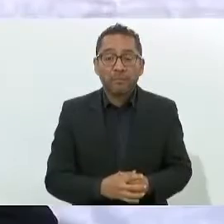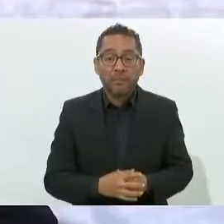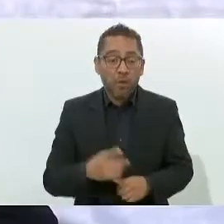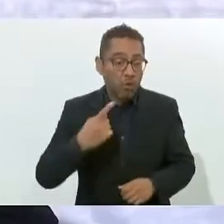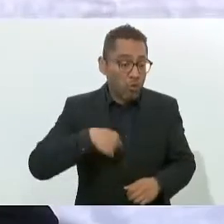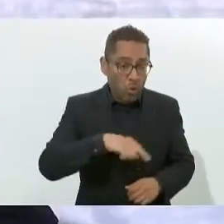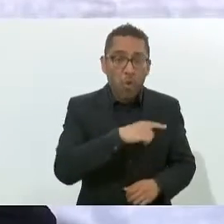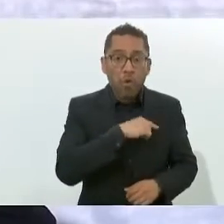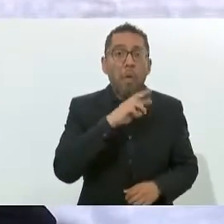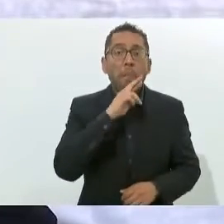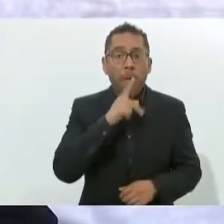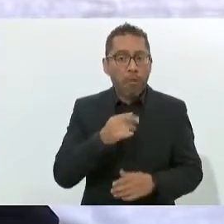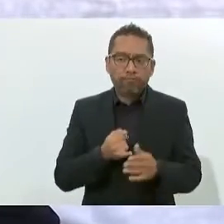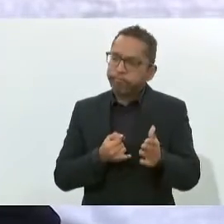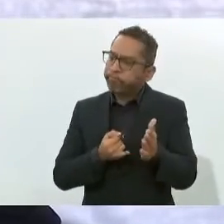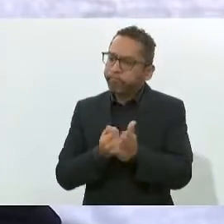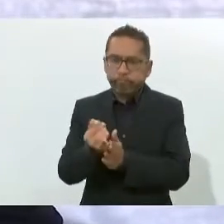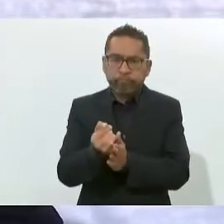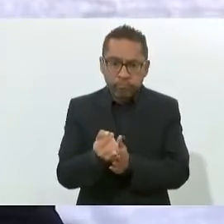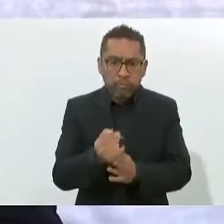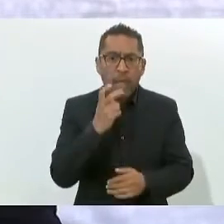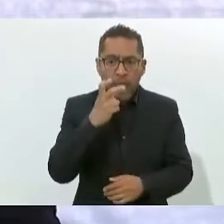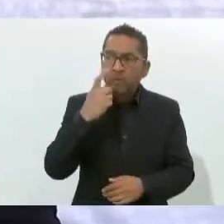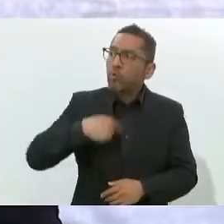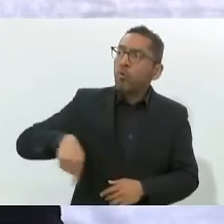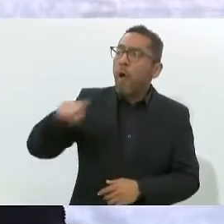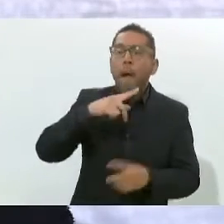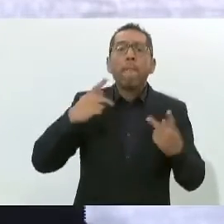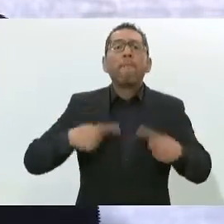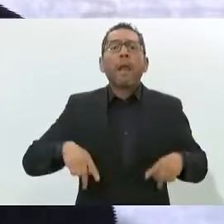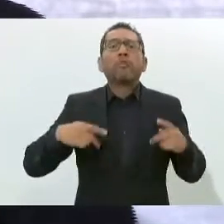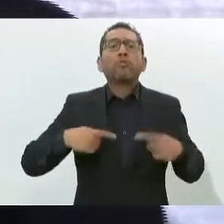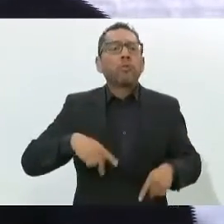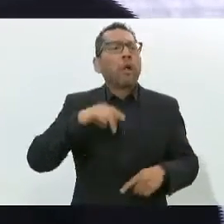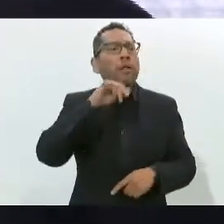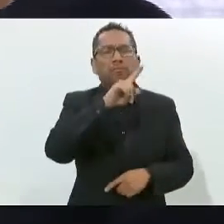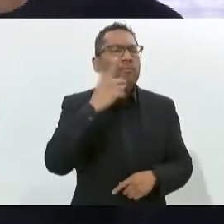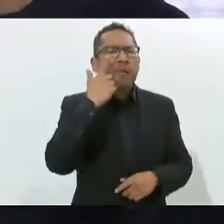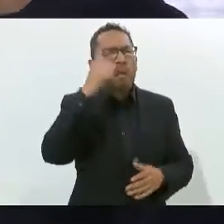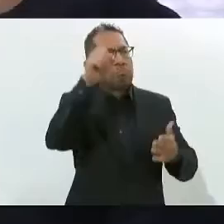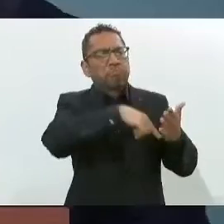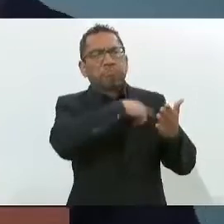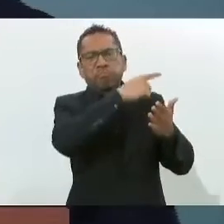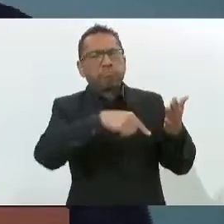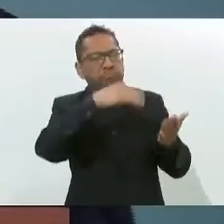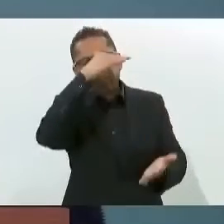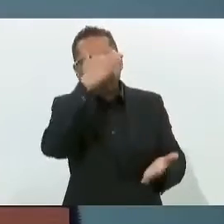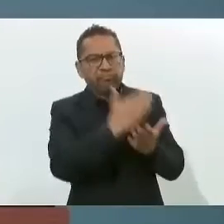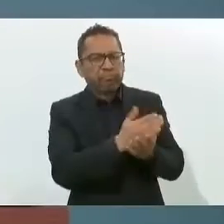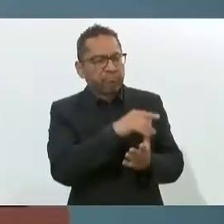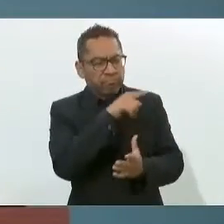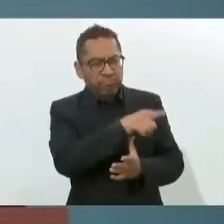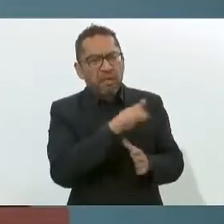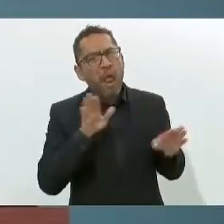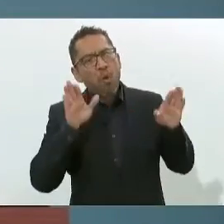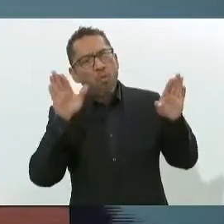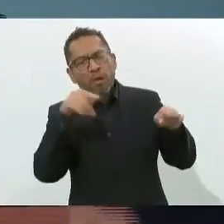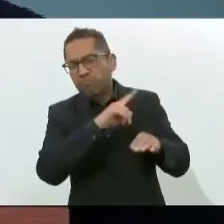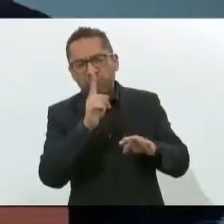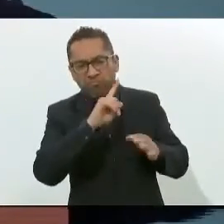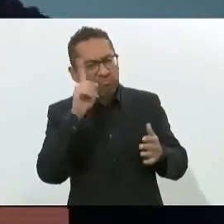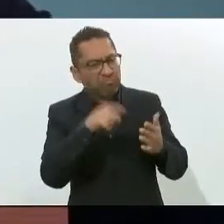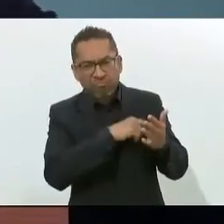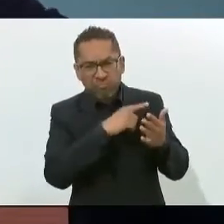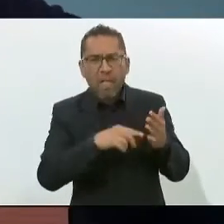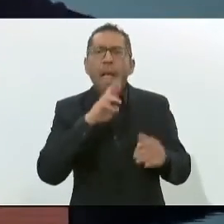Decidimos, porque esa fue la voluntad del pueblo, que se cancelara esa obra y que